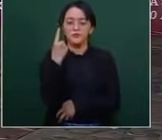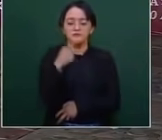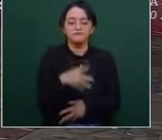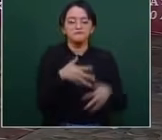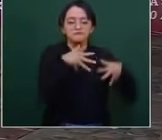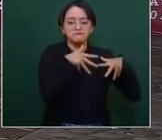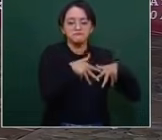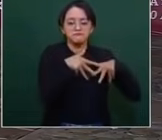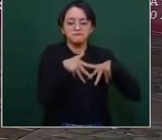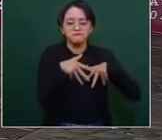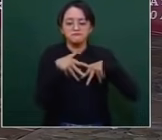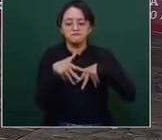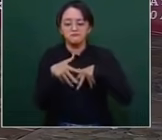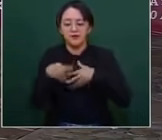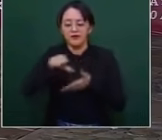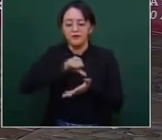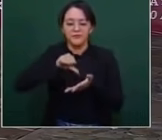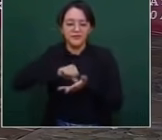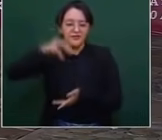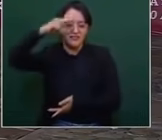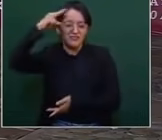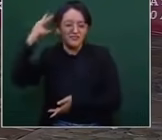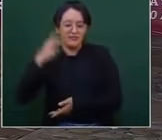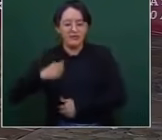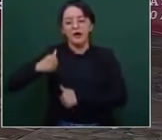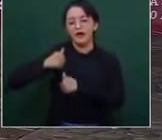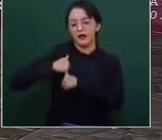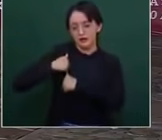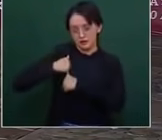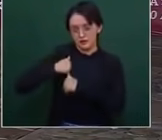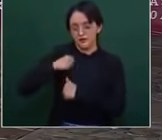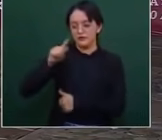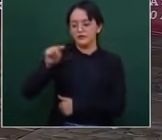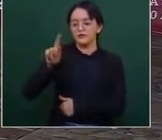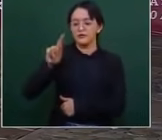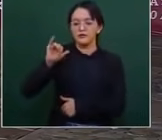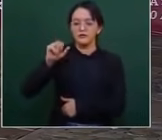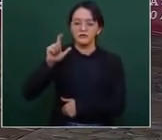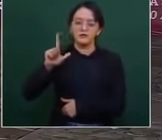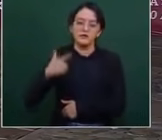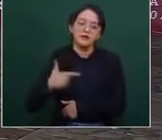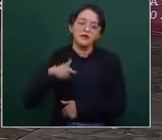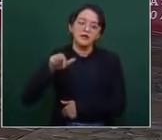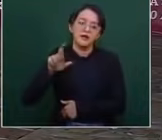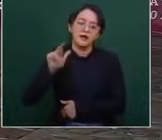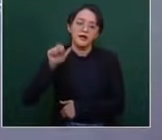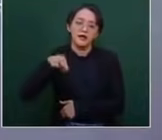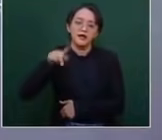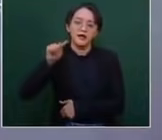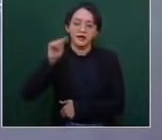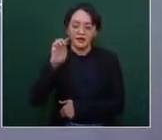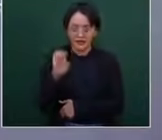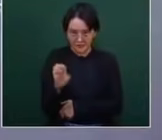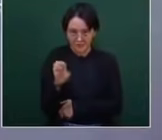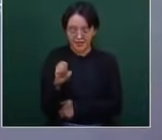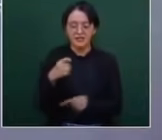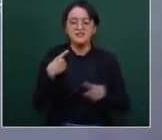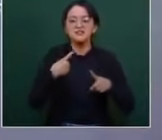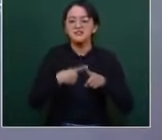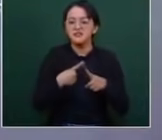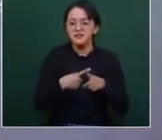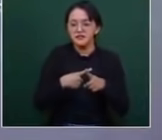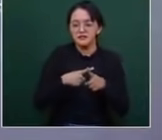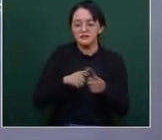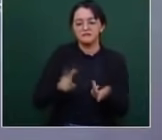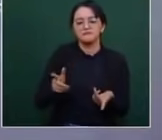de México el ejército trigarante encabezado por Agustín de Iturbide, y al día